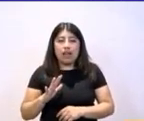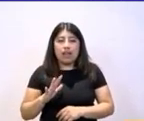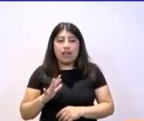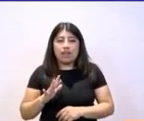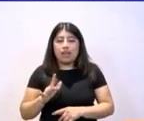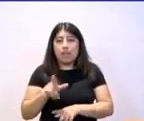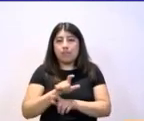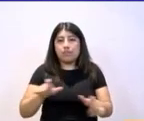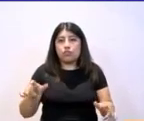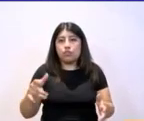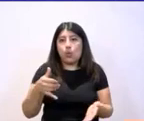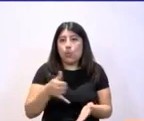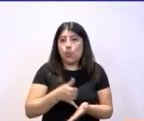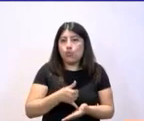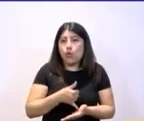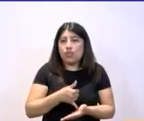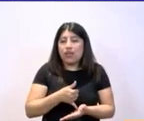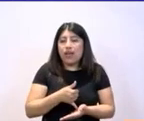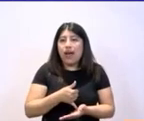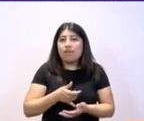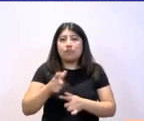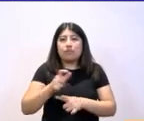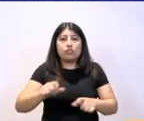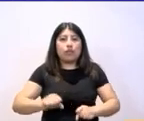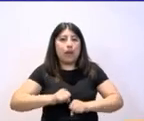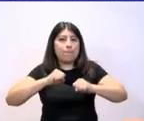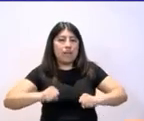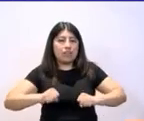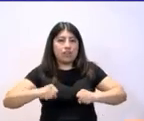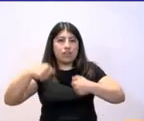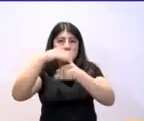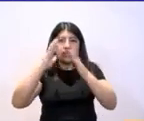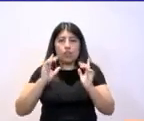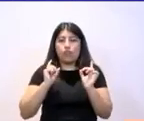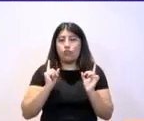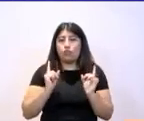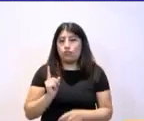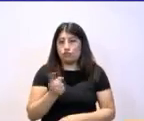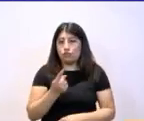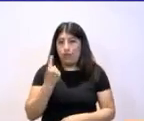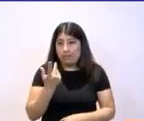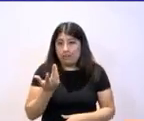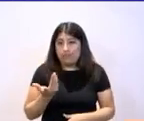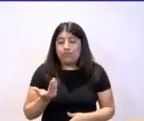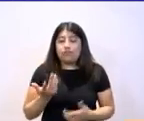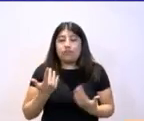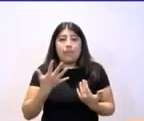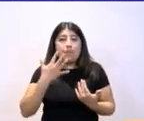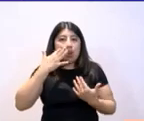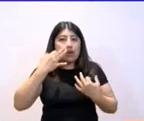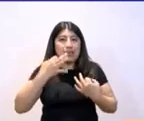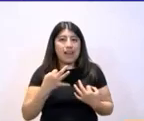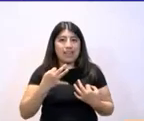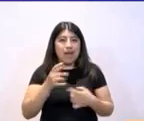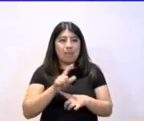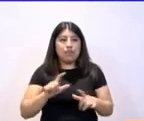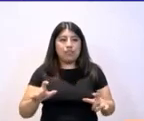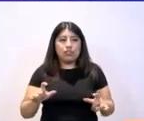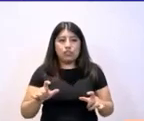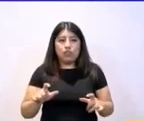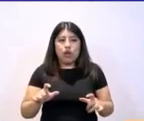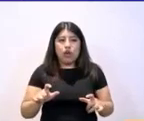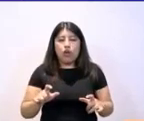personas vulnerables, que las personas mayores se atienden solas. Y la realidad es que estamos hablando de personas que en muchas ocasiones